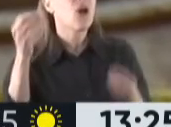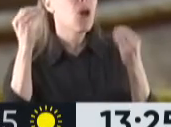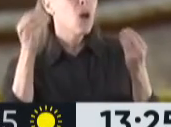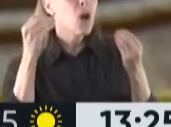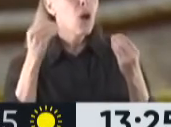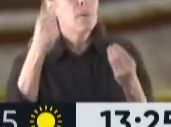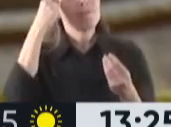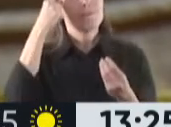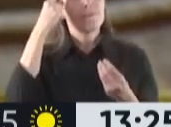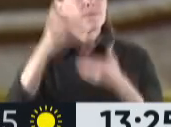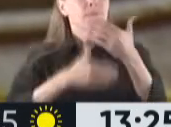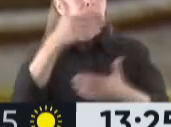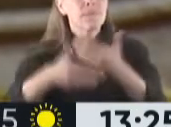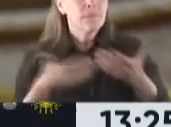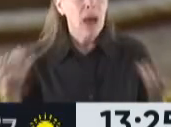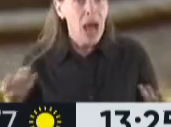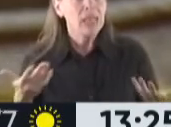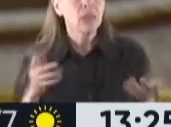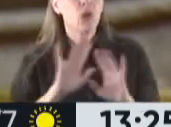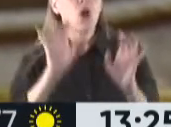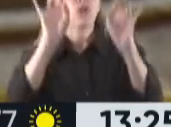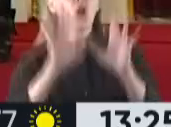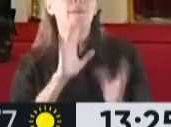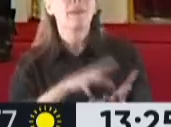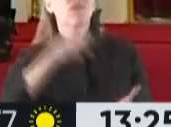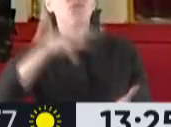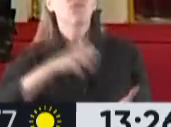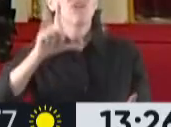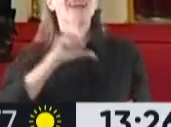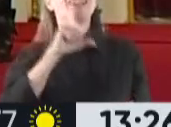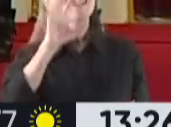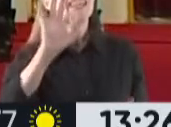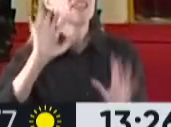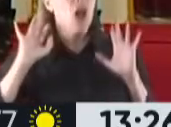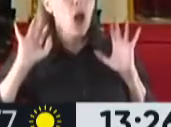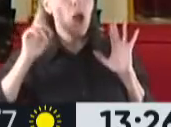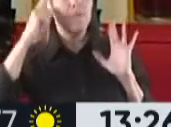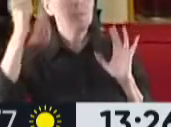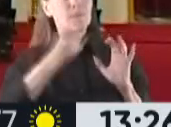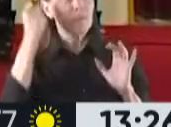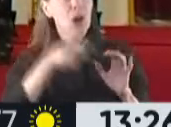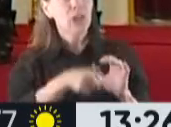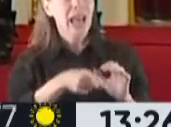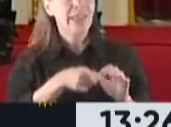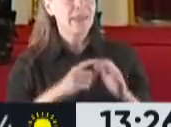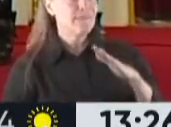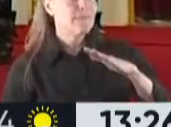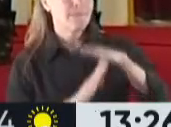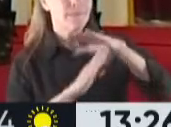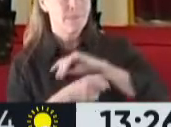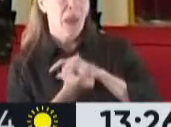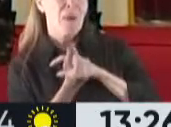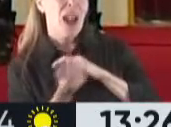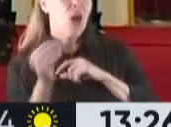cadenas de valor que vayan más allá de la mera extracción, porque pensamos que es crucial, es muy importante que el valor